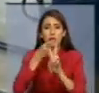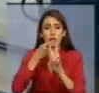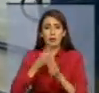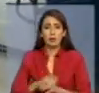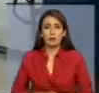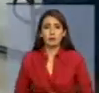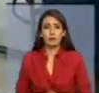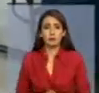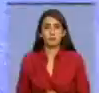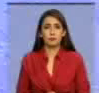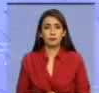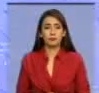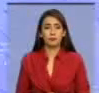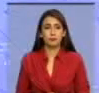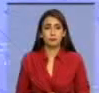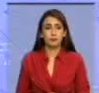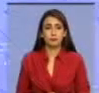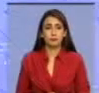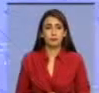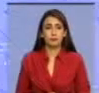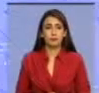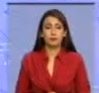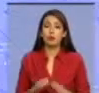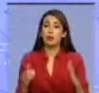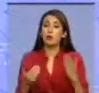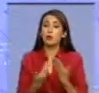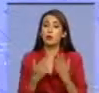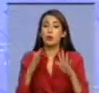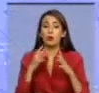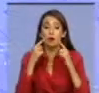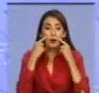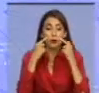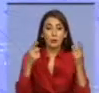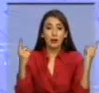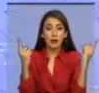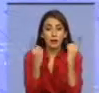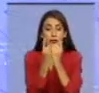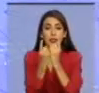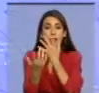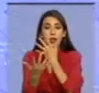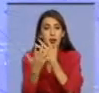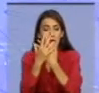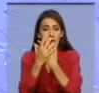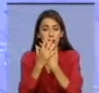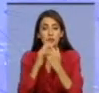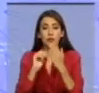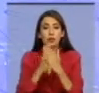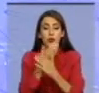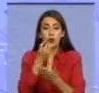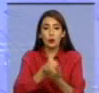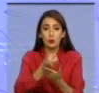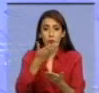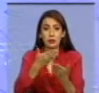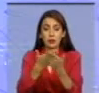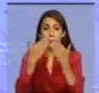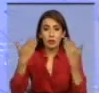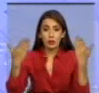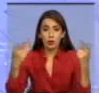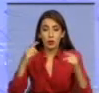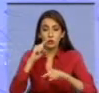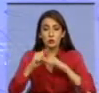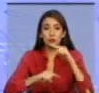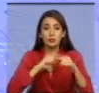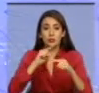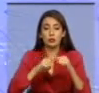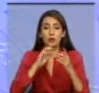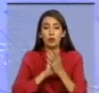TV. Y un nuevo golpe contra el contrabando deja como resultado la incautación de mercadería variada con la que se pretendía